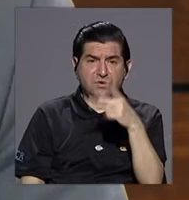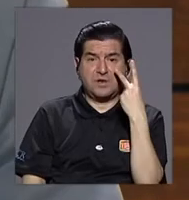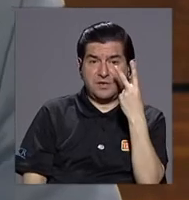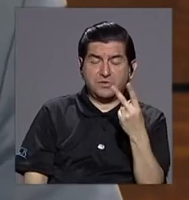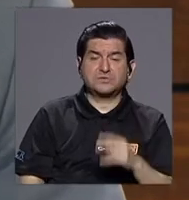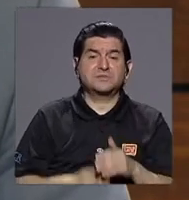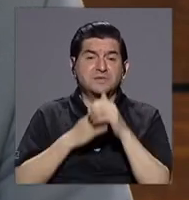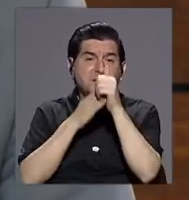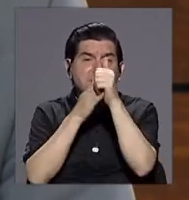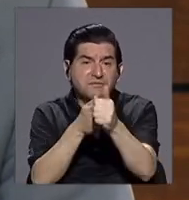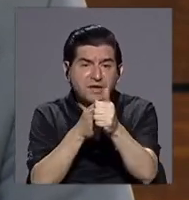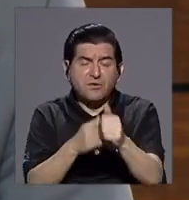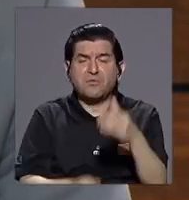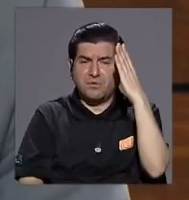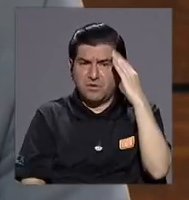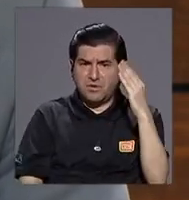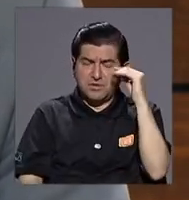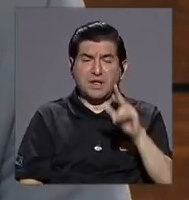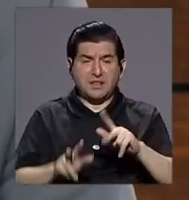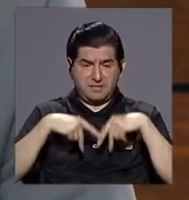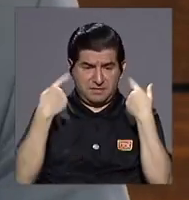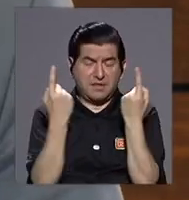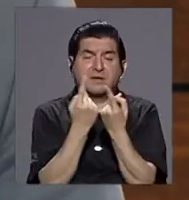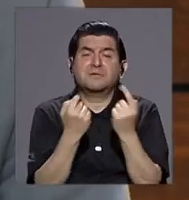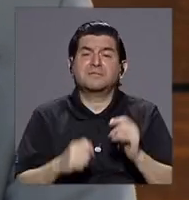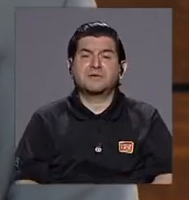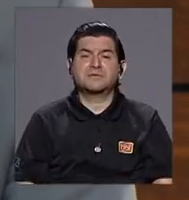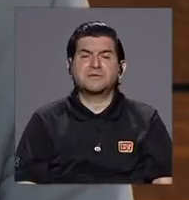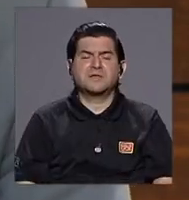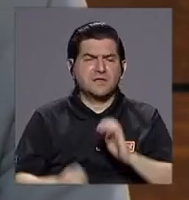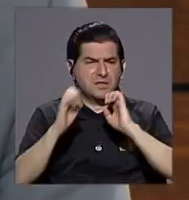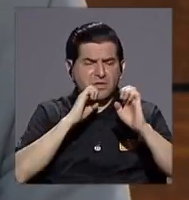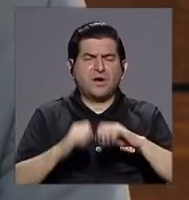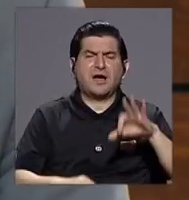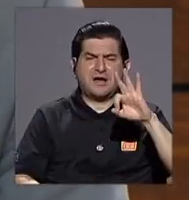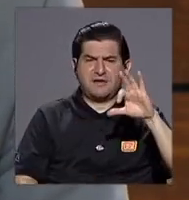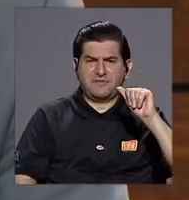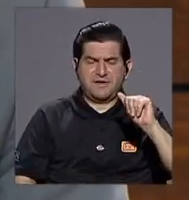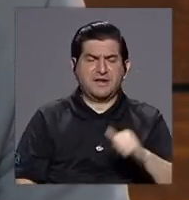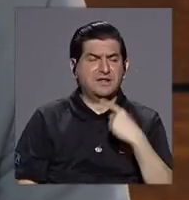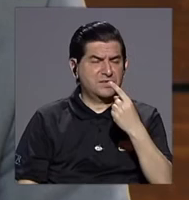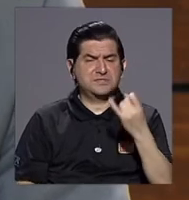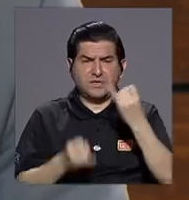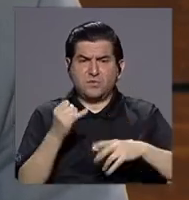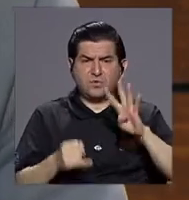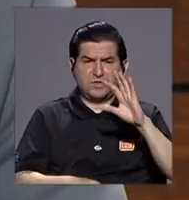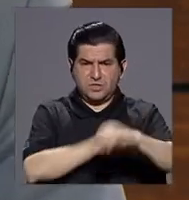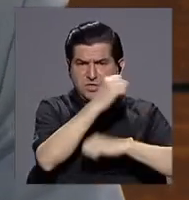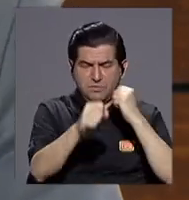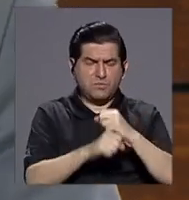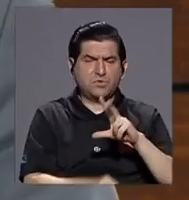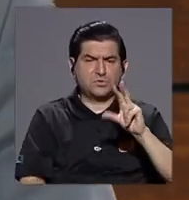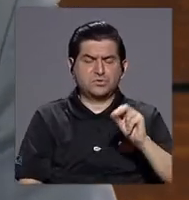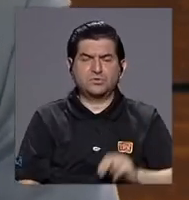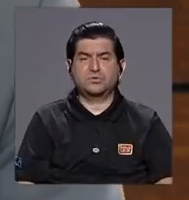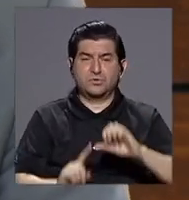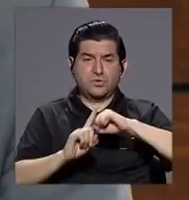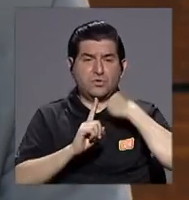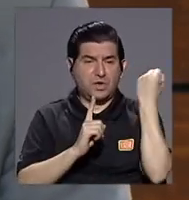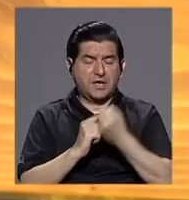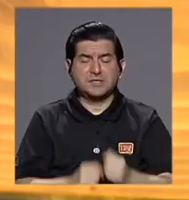con un líder experimentado de ese partido. Vea que hace poco entrevistaba a Fernando Araya y él decía, en los últimos 40 años nunca hemos estado en un abismo más